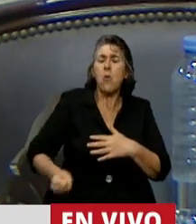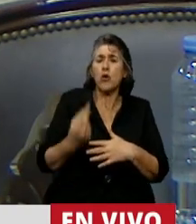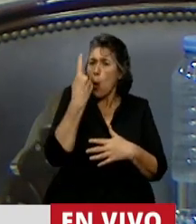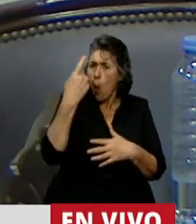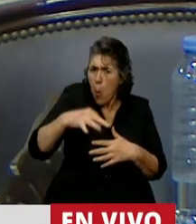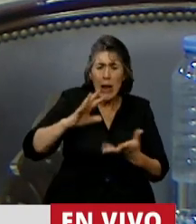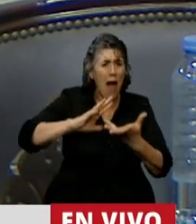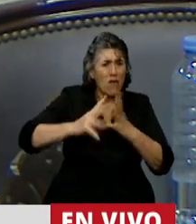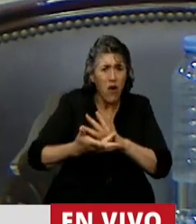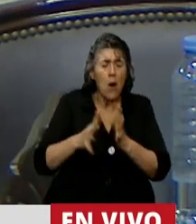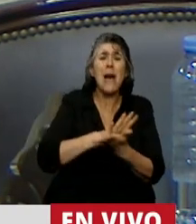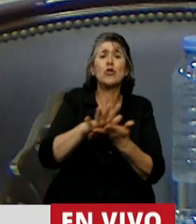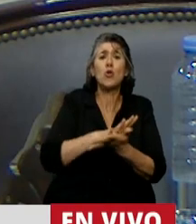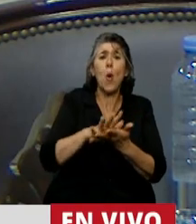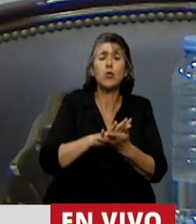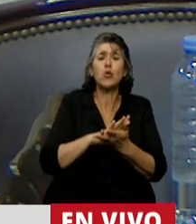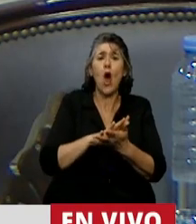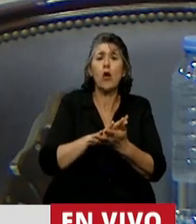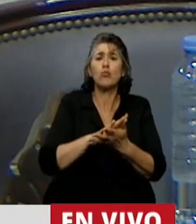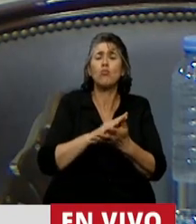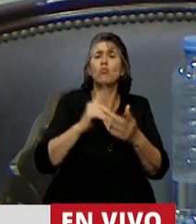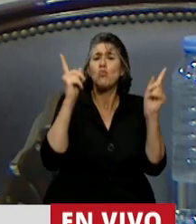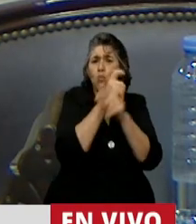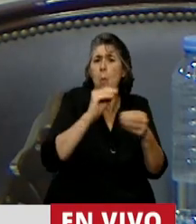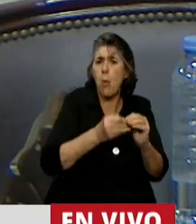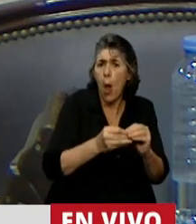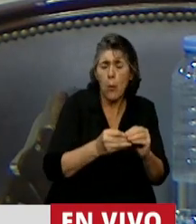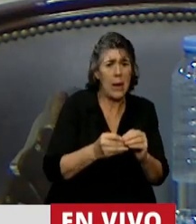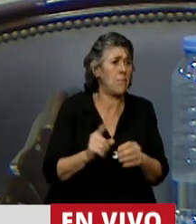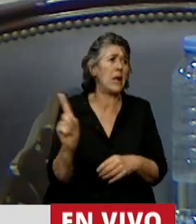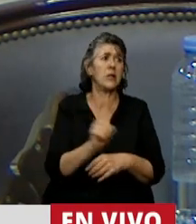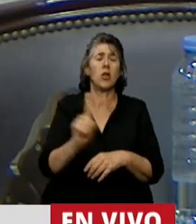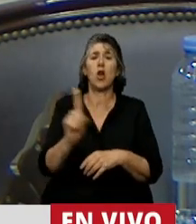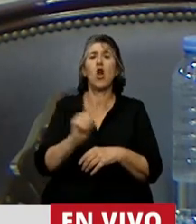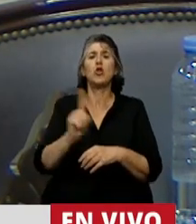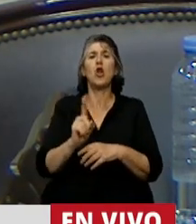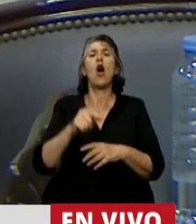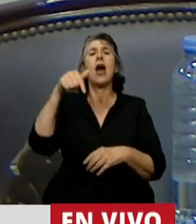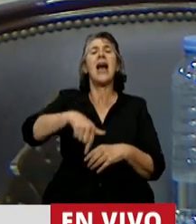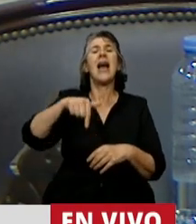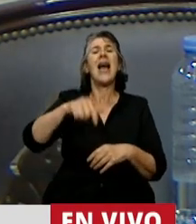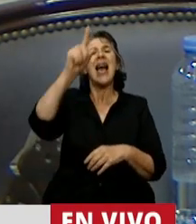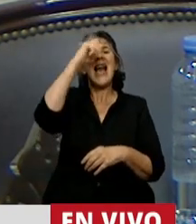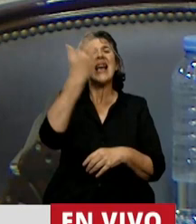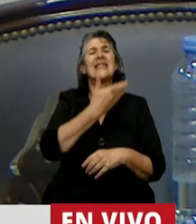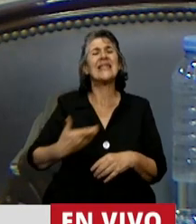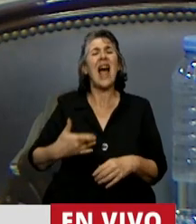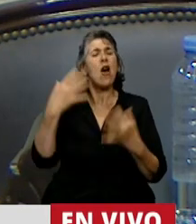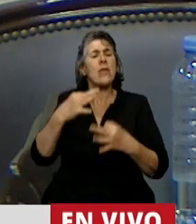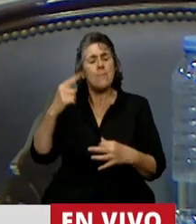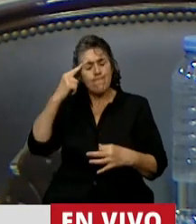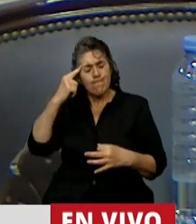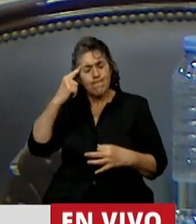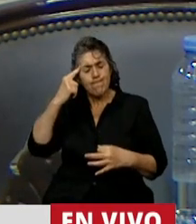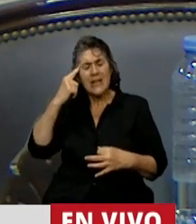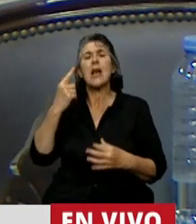sea la solución a todos nuestros problemas. Todo lo contrario. Es el Estado quien debe trabajar en la prevención de